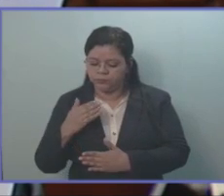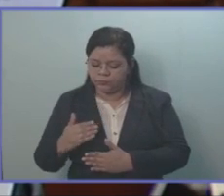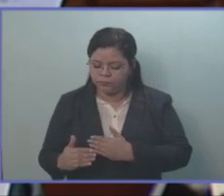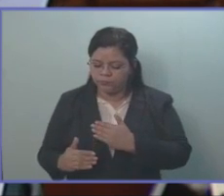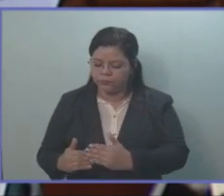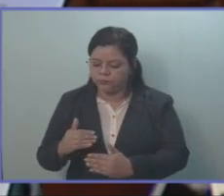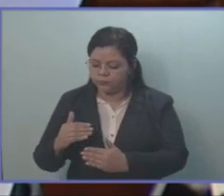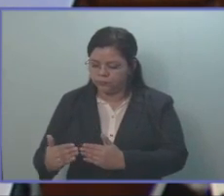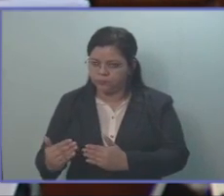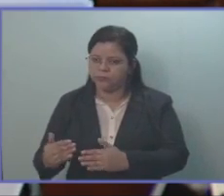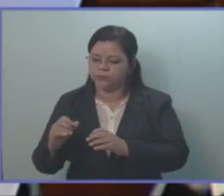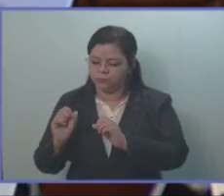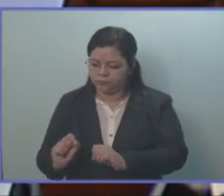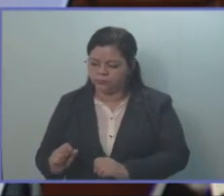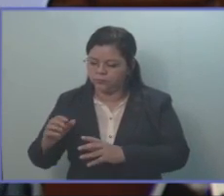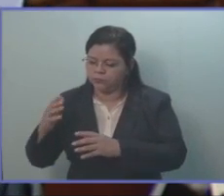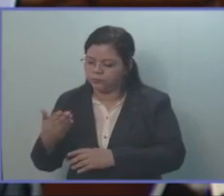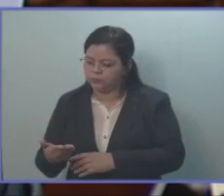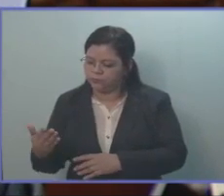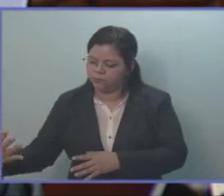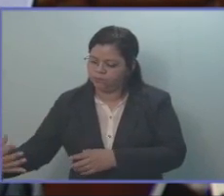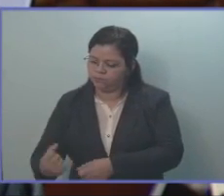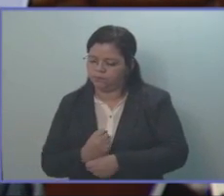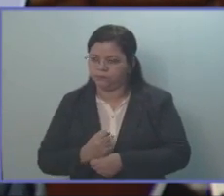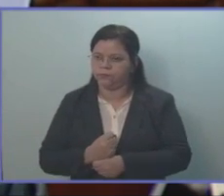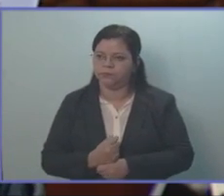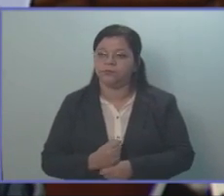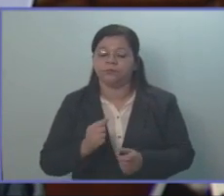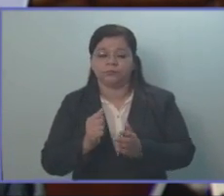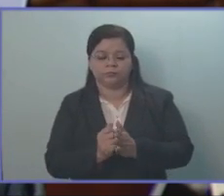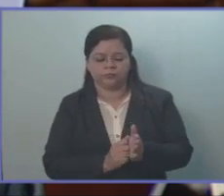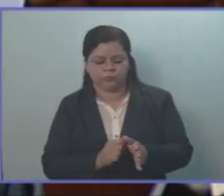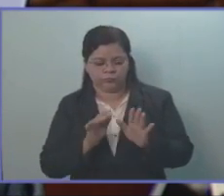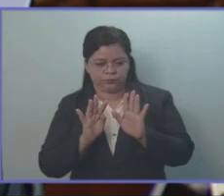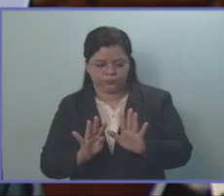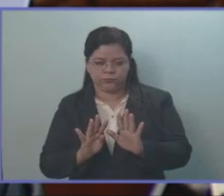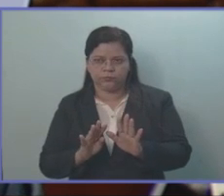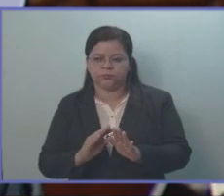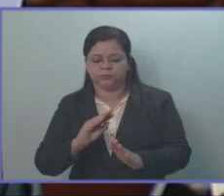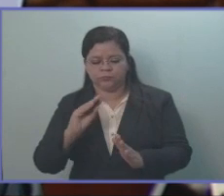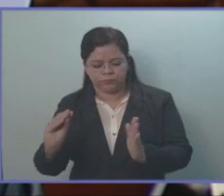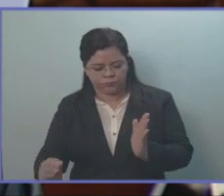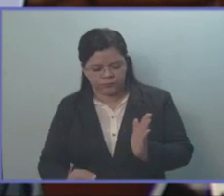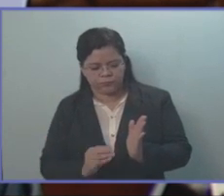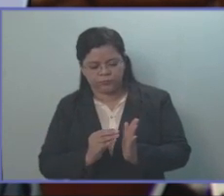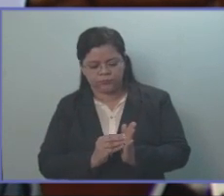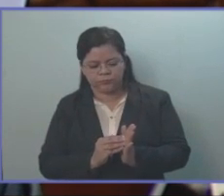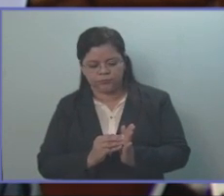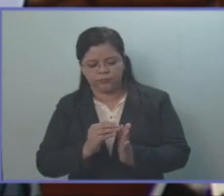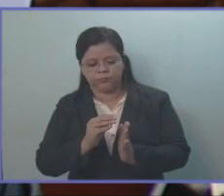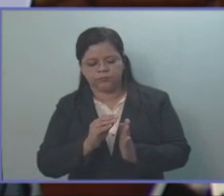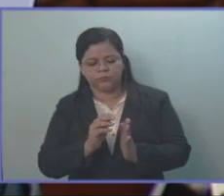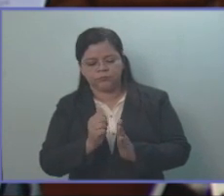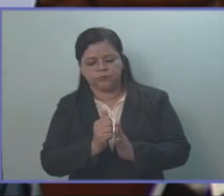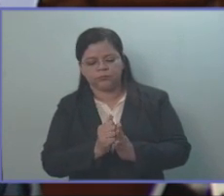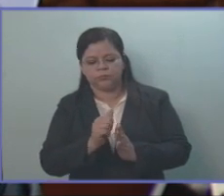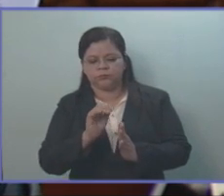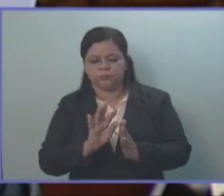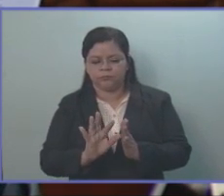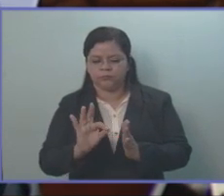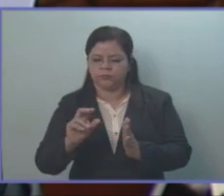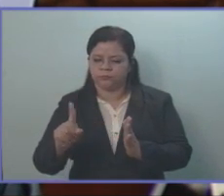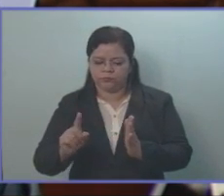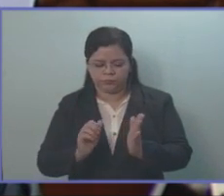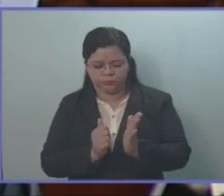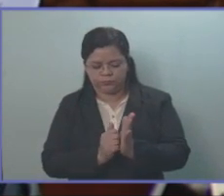de extinción de dominio. Artículo 9. Intercálese entre los artículos 91 y